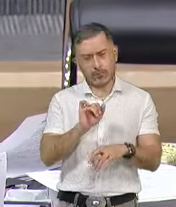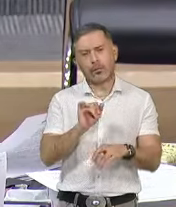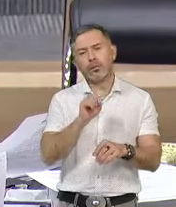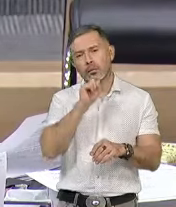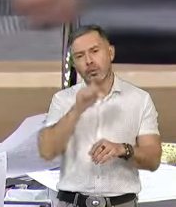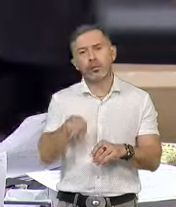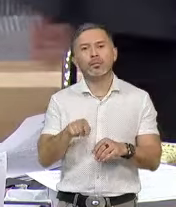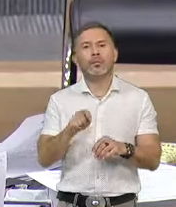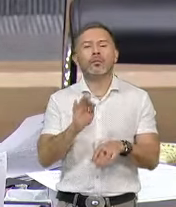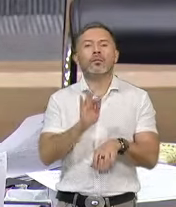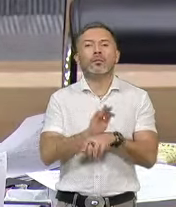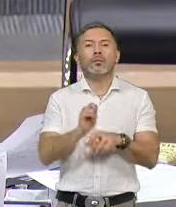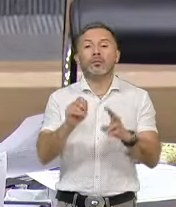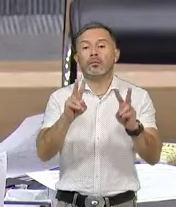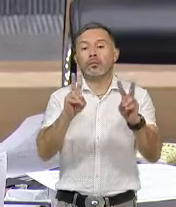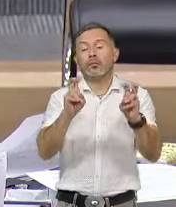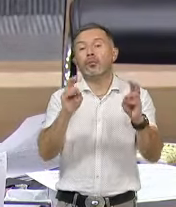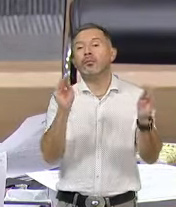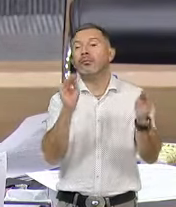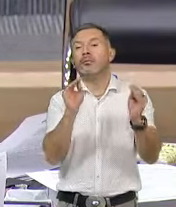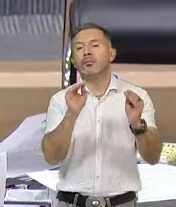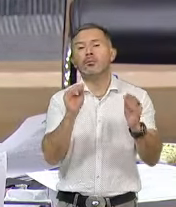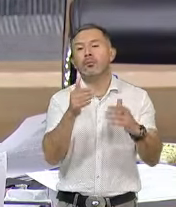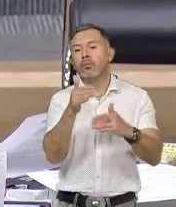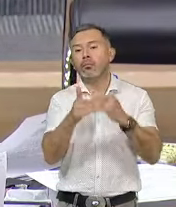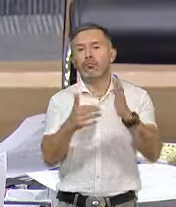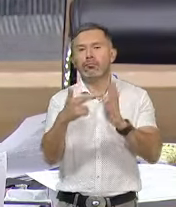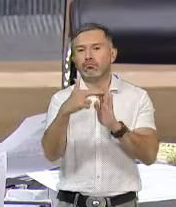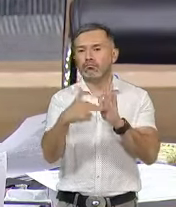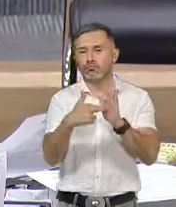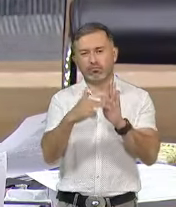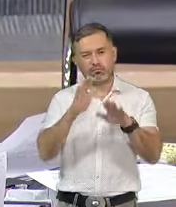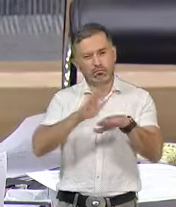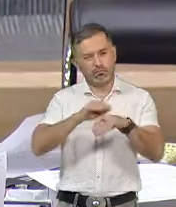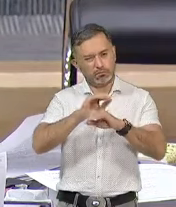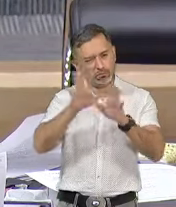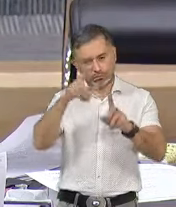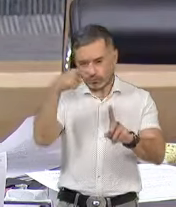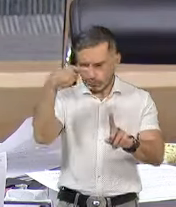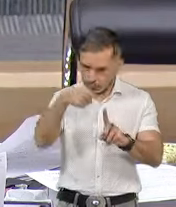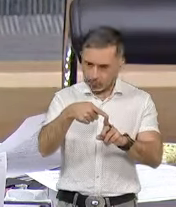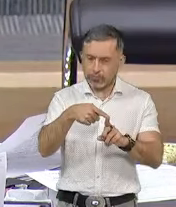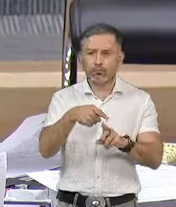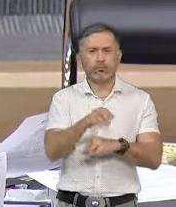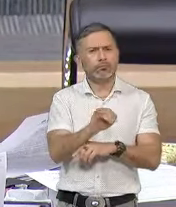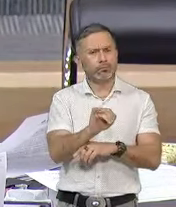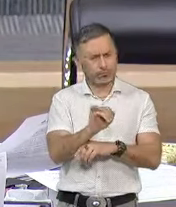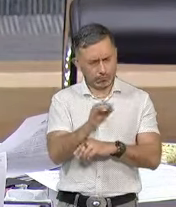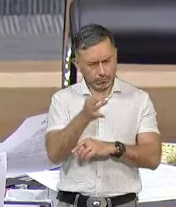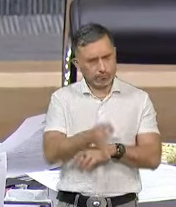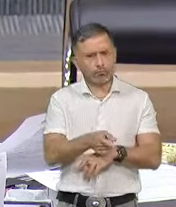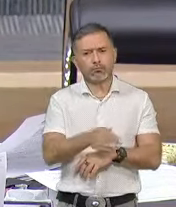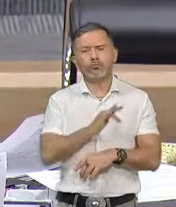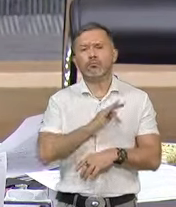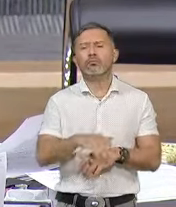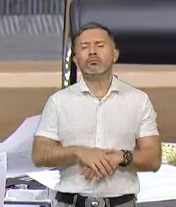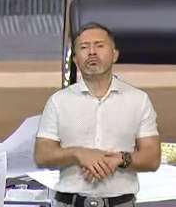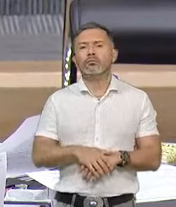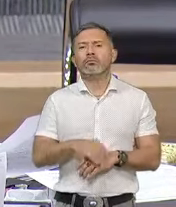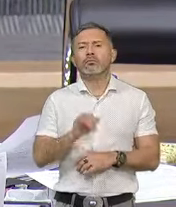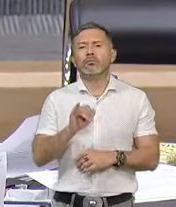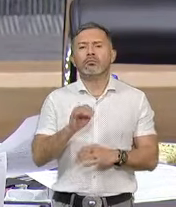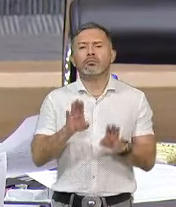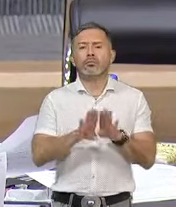en el desarrollo del debate hay reglas muy específicas que nos garantizan que así sea cómo se se tiene que llevar a